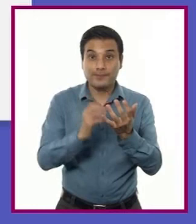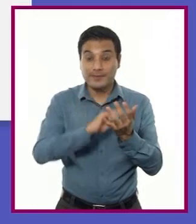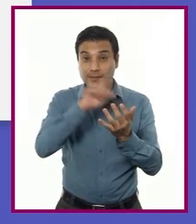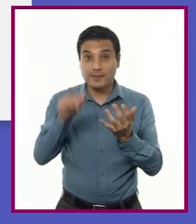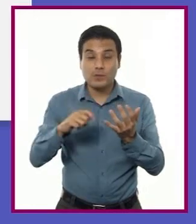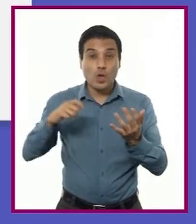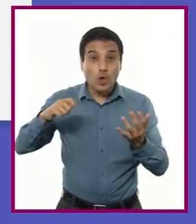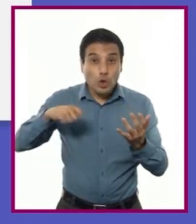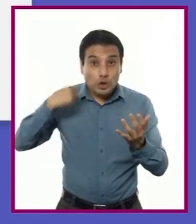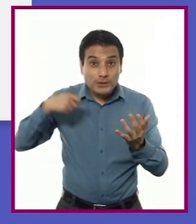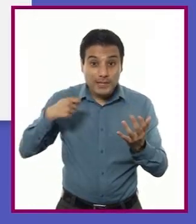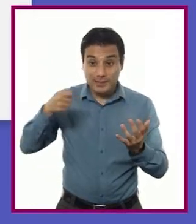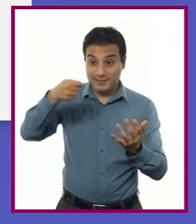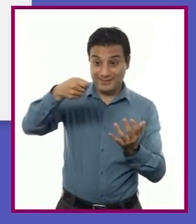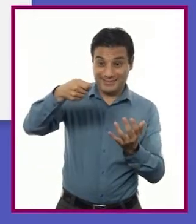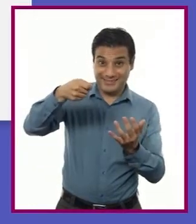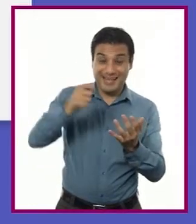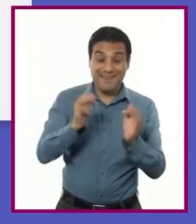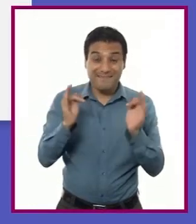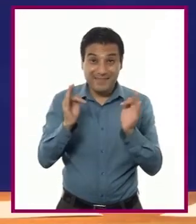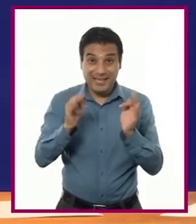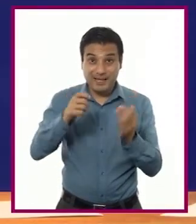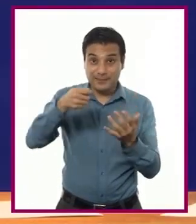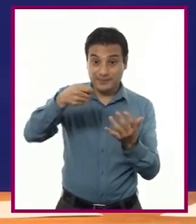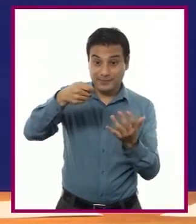esta condensará nuevamente a agua líquida.